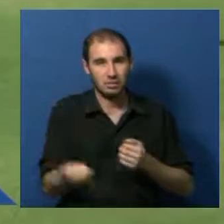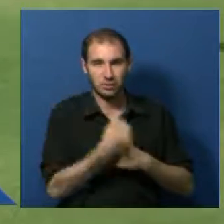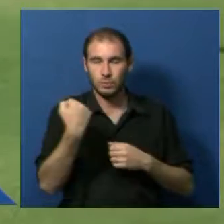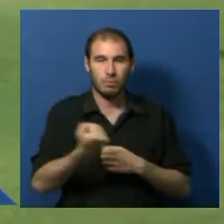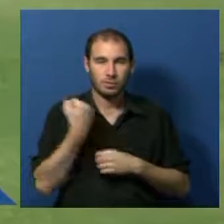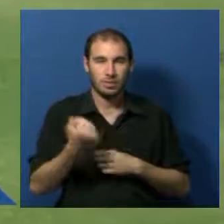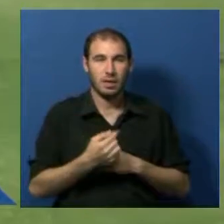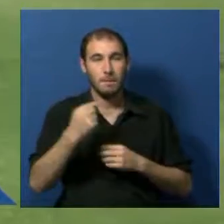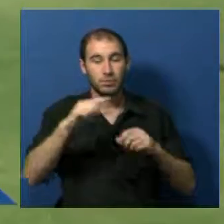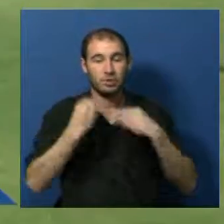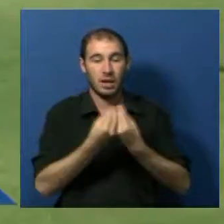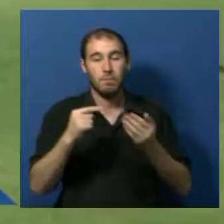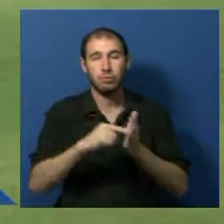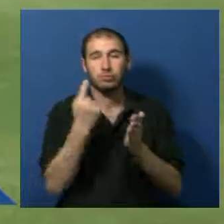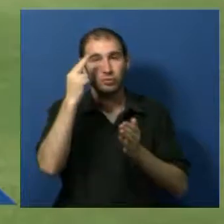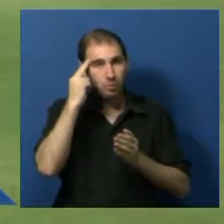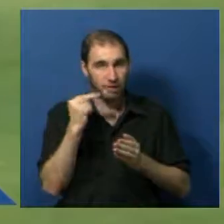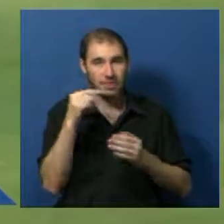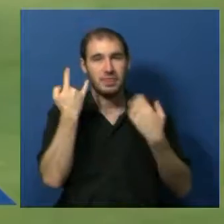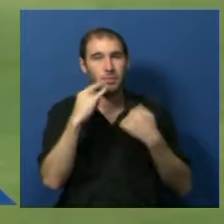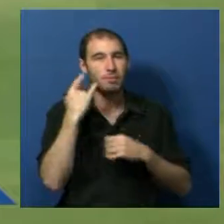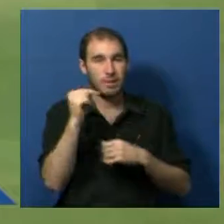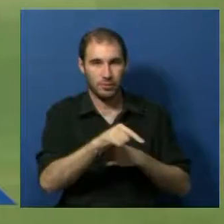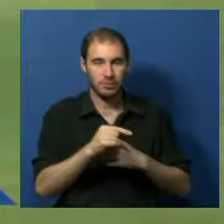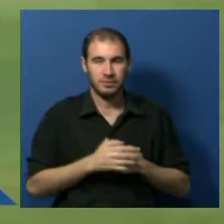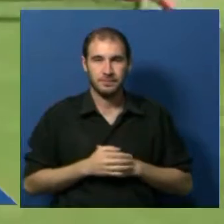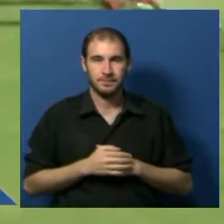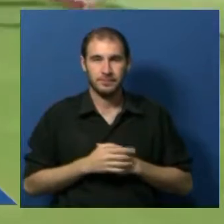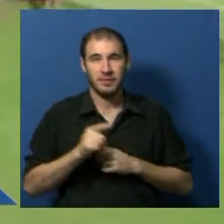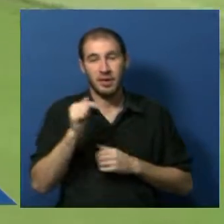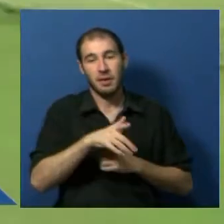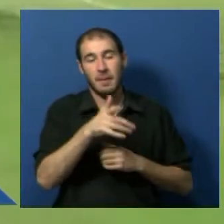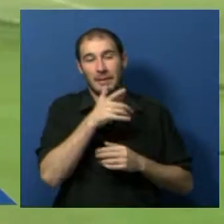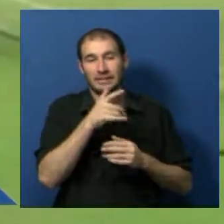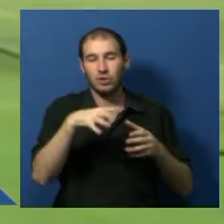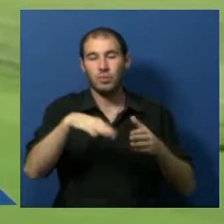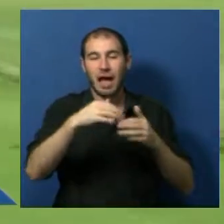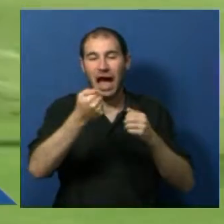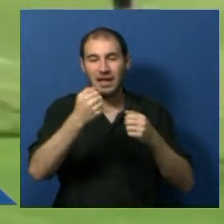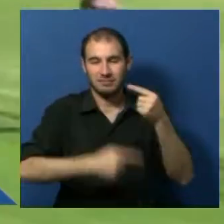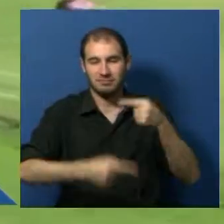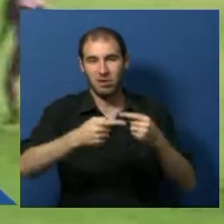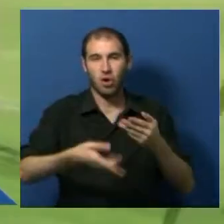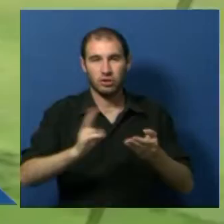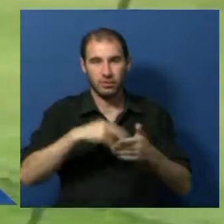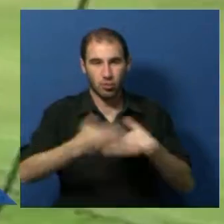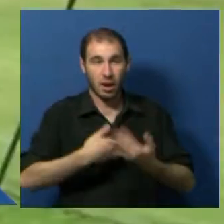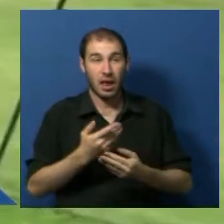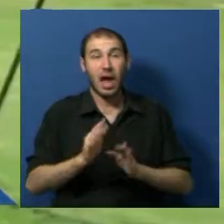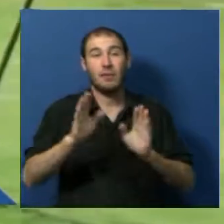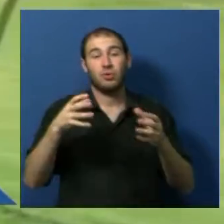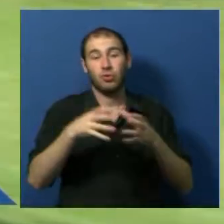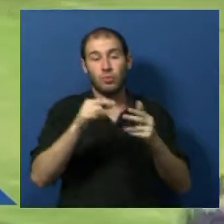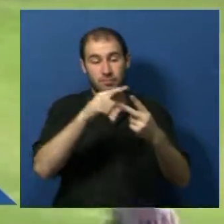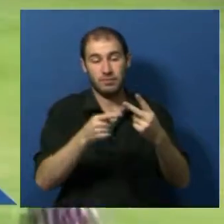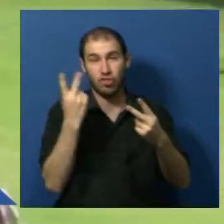fundamentales. 9 puntos acumula el Deportivo Maipú en este, lo que vendría siendo la zona A de la reválida, que le da la posibilidad a los dos